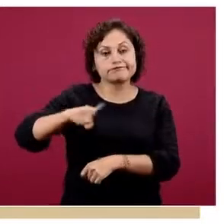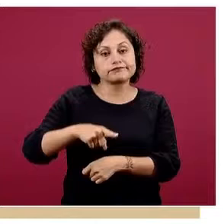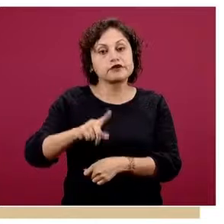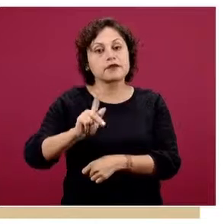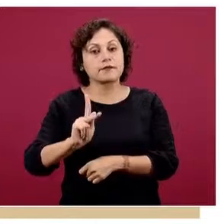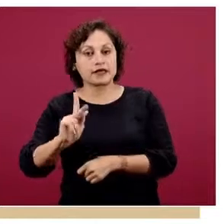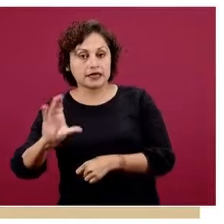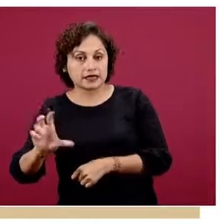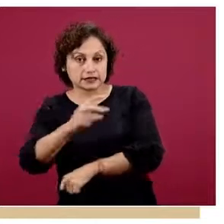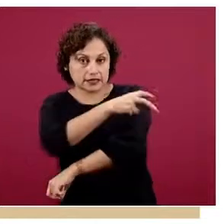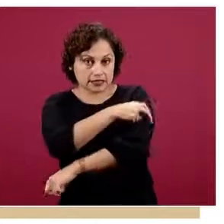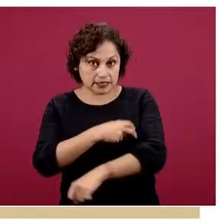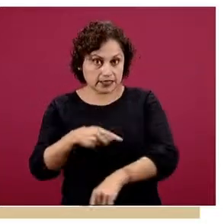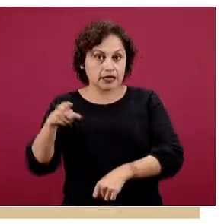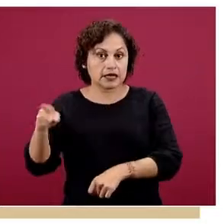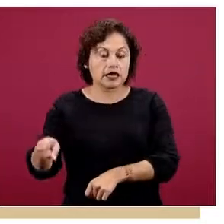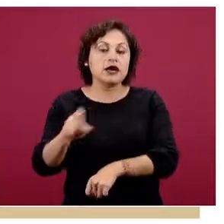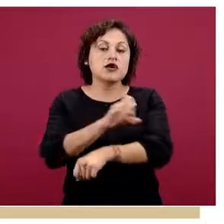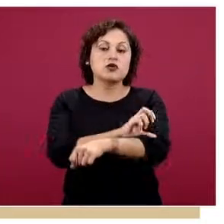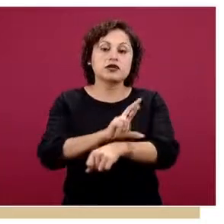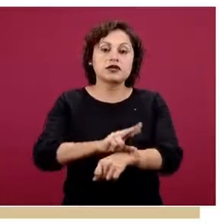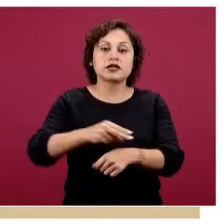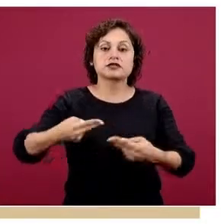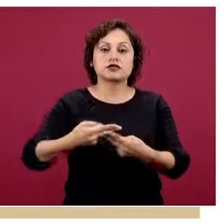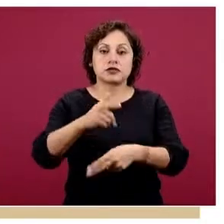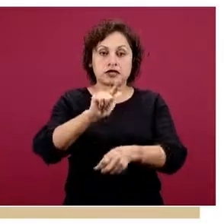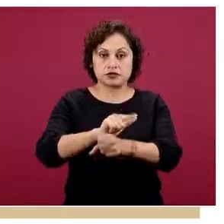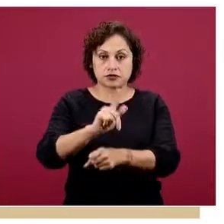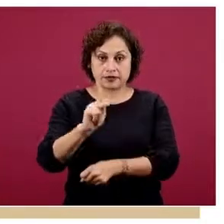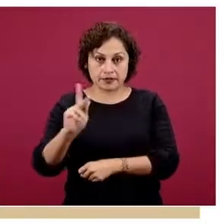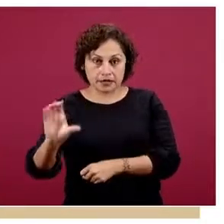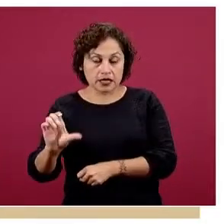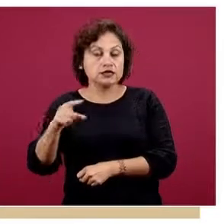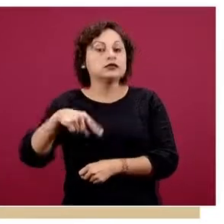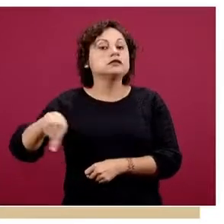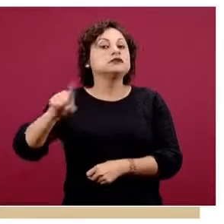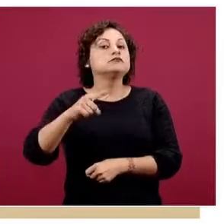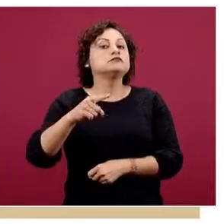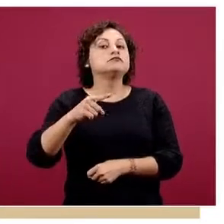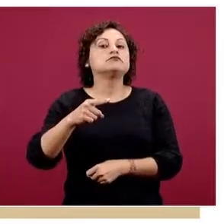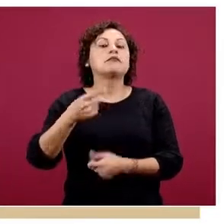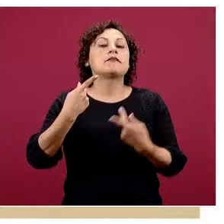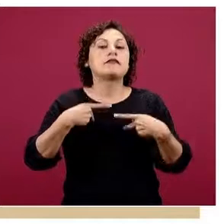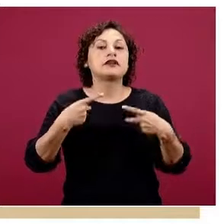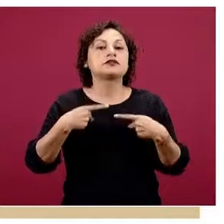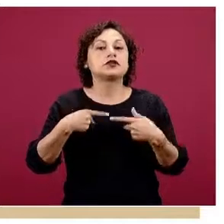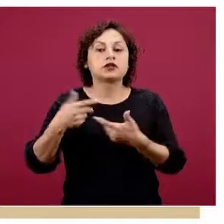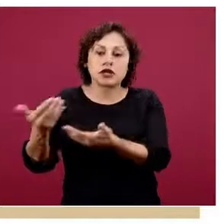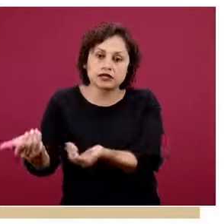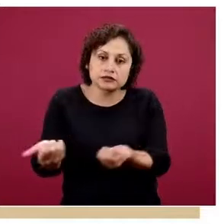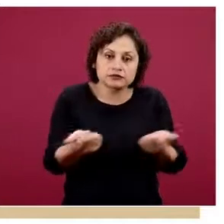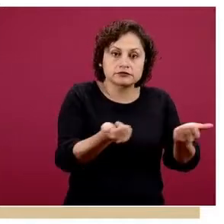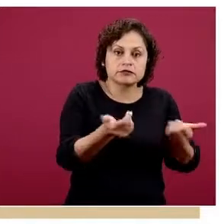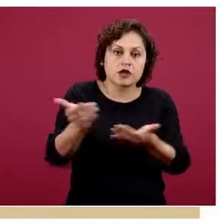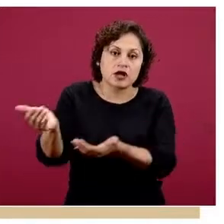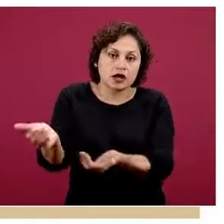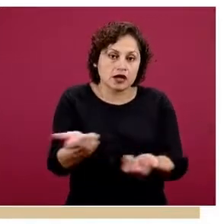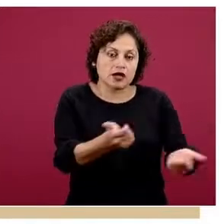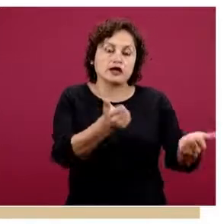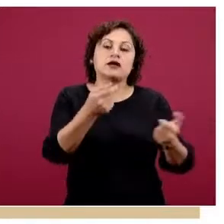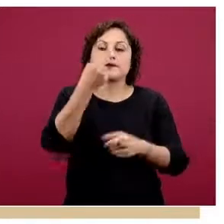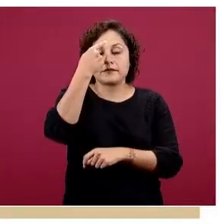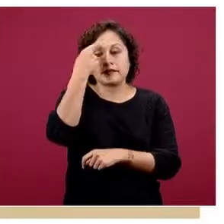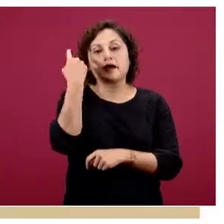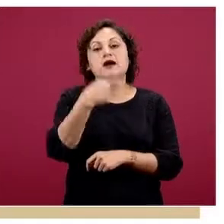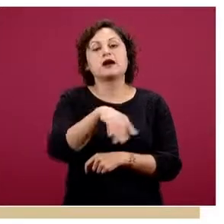Protección Civil de la Coordinación Nacional de Protección Civil, evacuamos a todas las personas, se evacúan las personas, se acompaña, se hace la atención médica, se hace